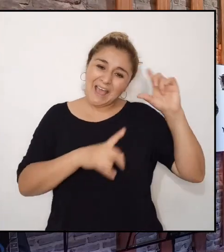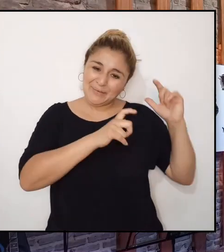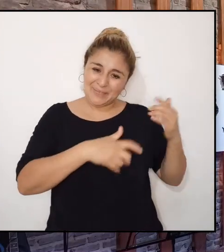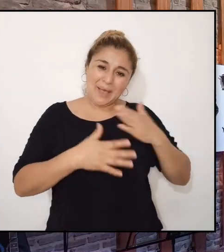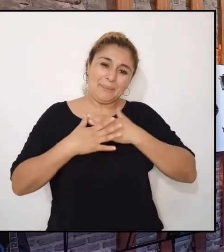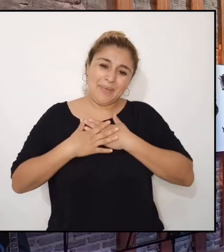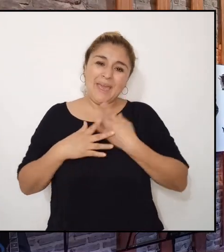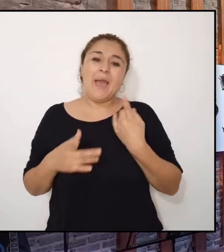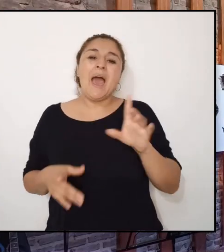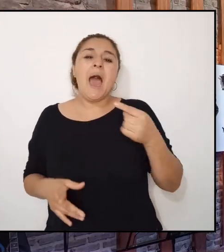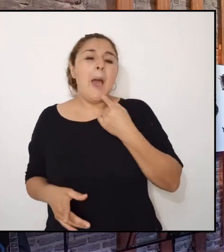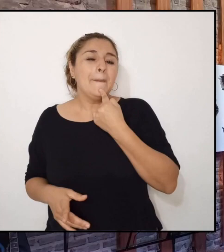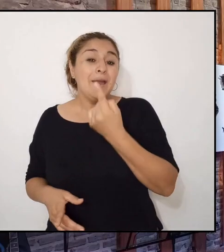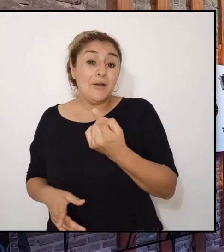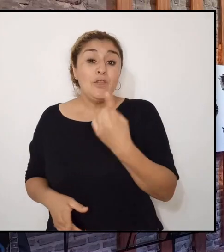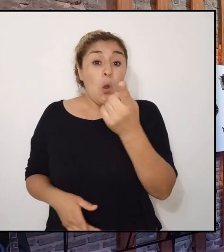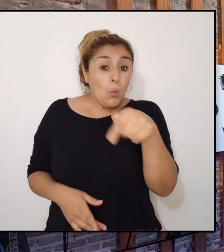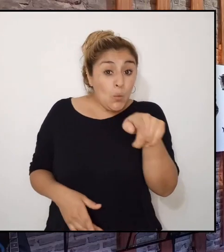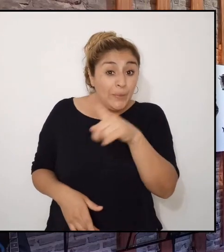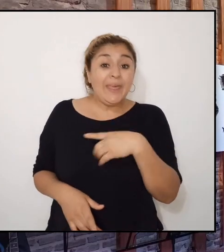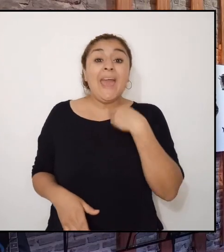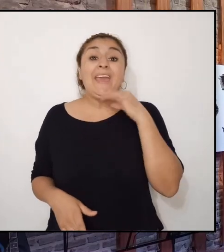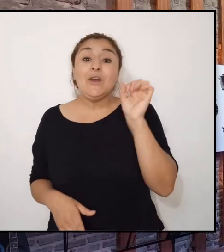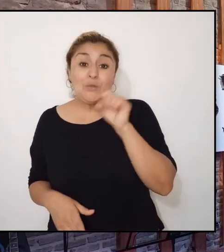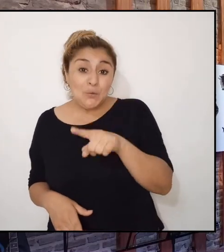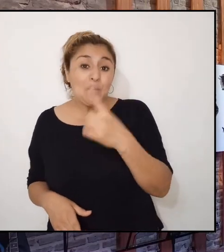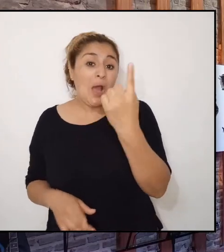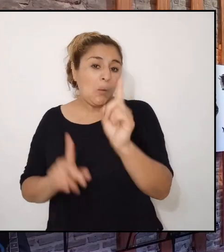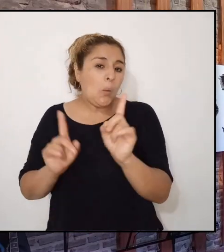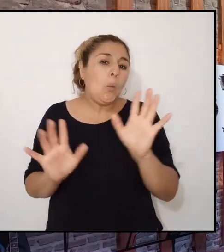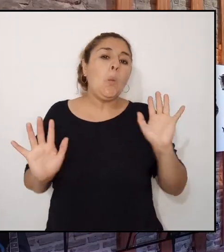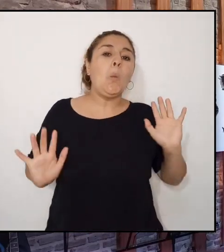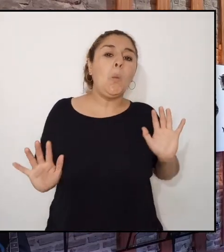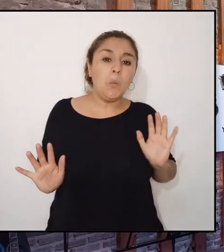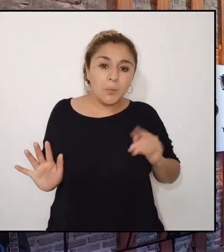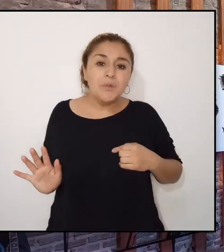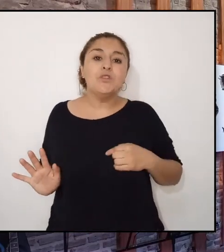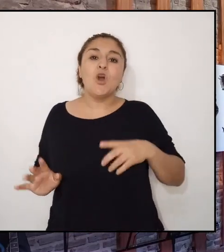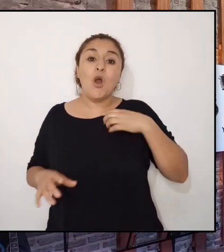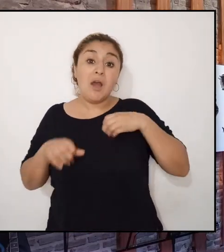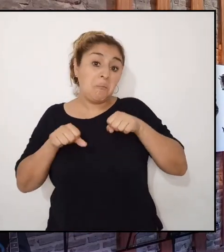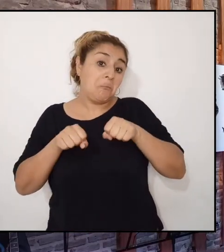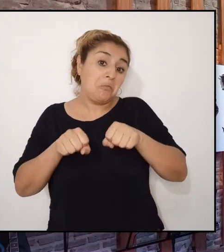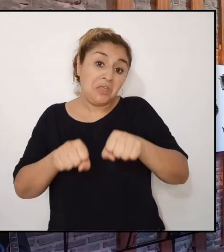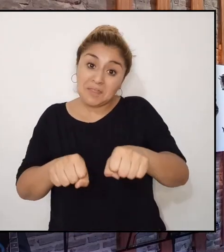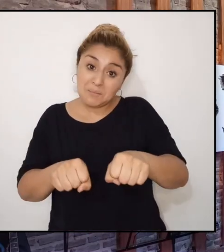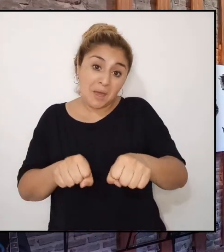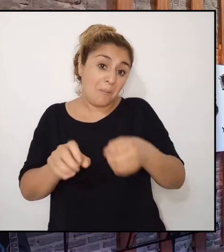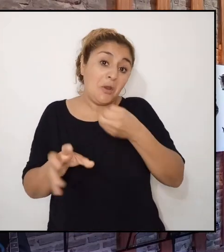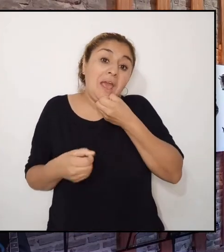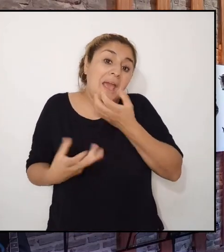culpa tuya, agarra la oreja y lo reta. A usted debe agarrarle la oreja, ¿verdad?